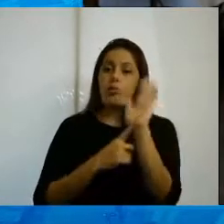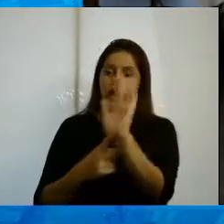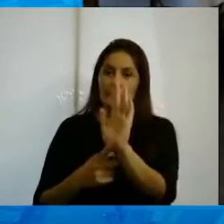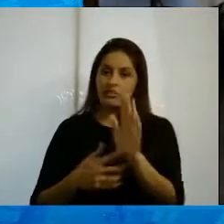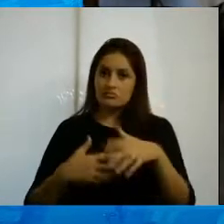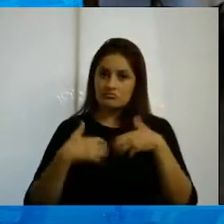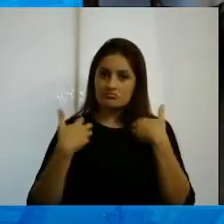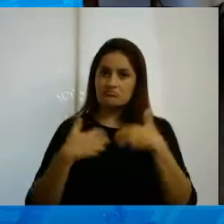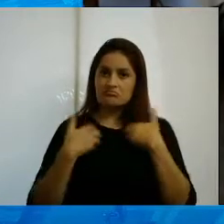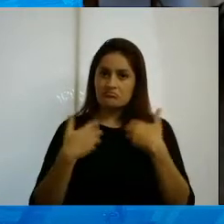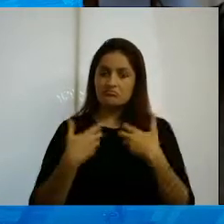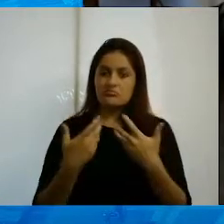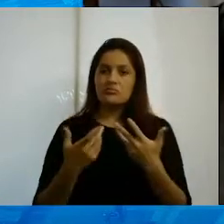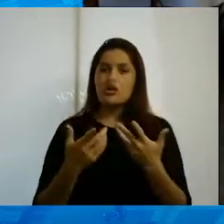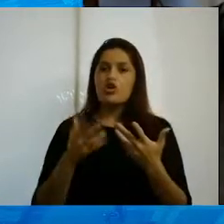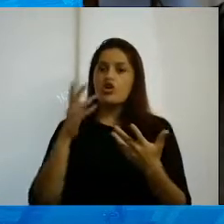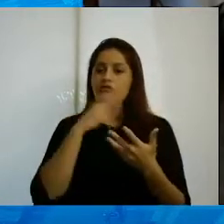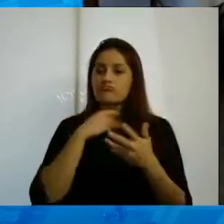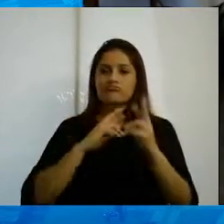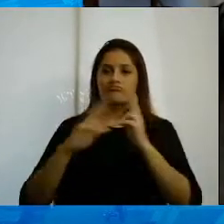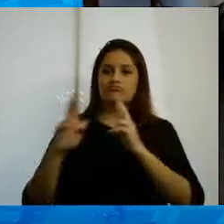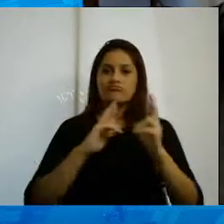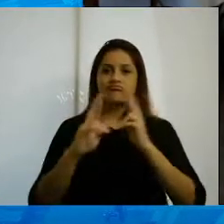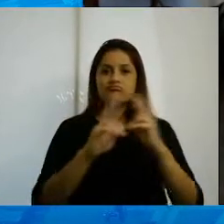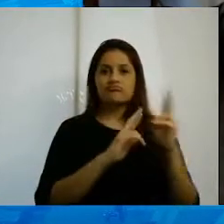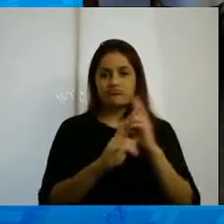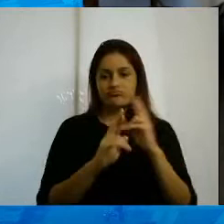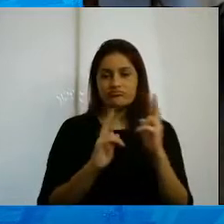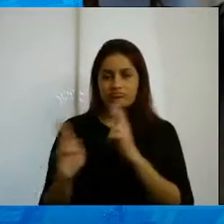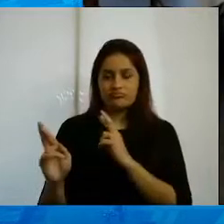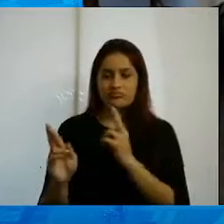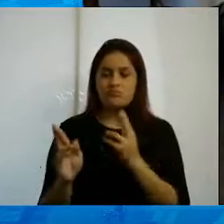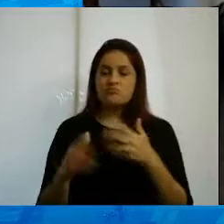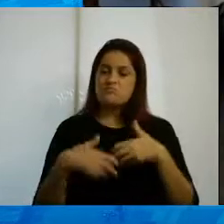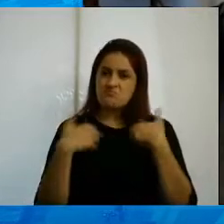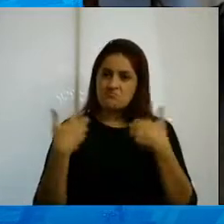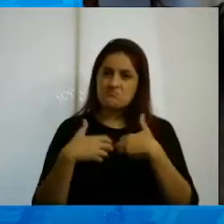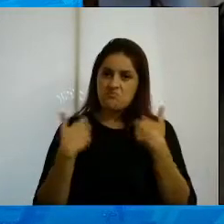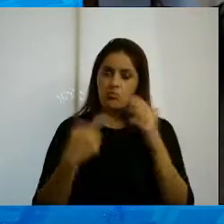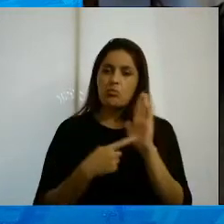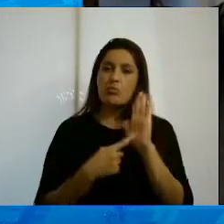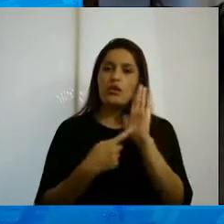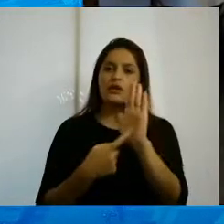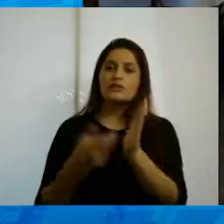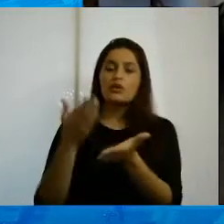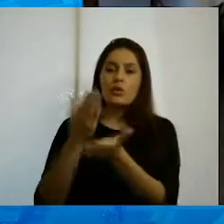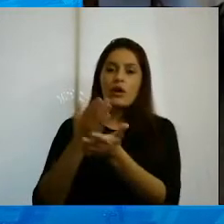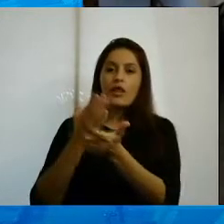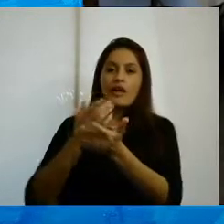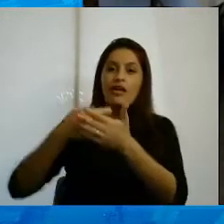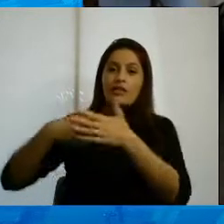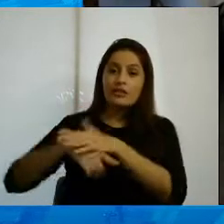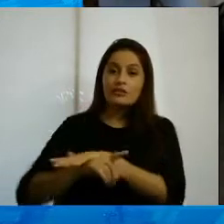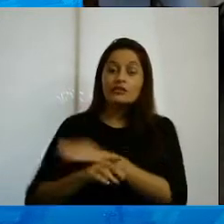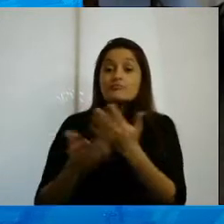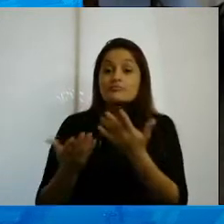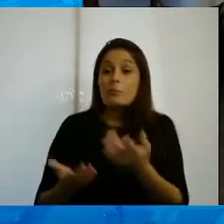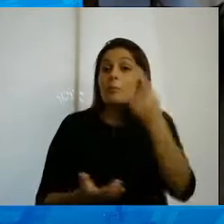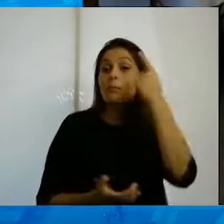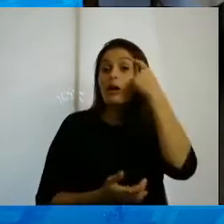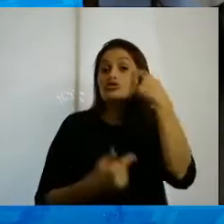esa interrelacionalidad lo están manifestando en los propios colegios, y de ahí pienso yo que viene